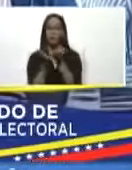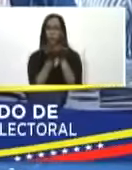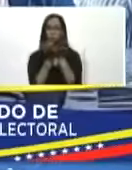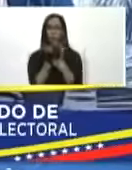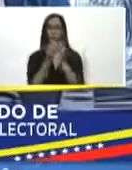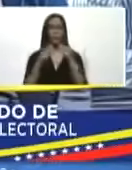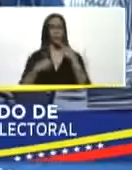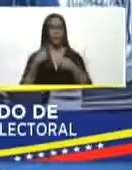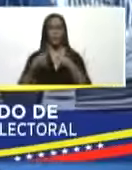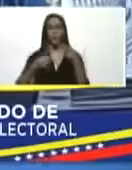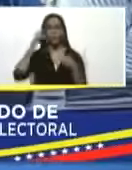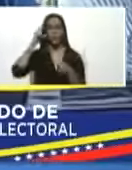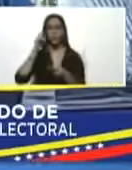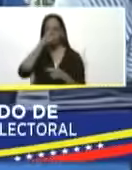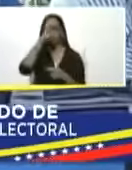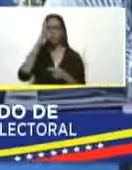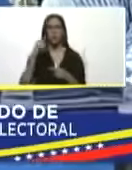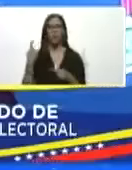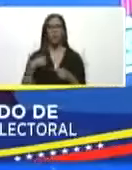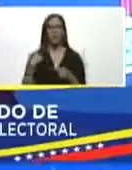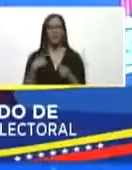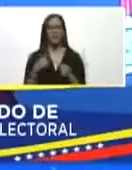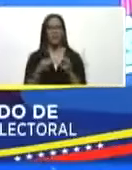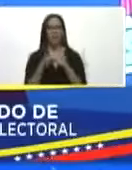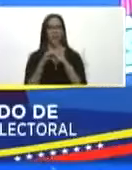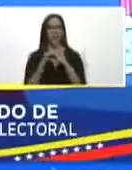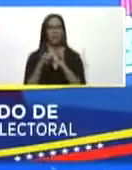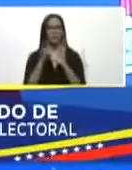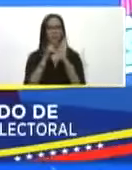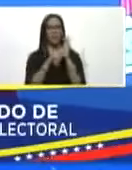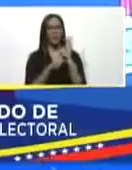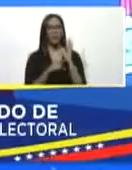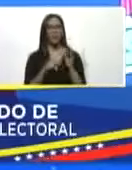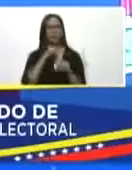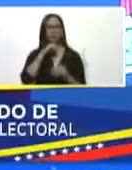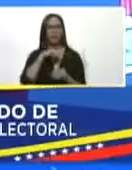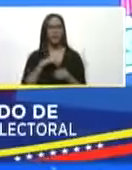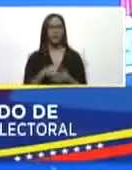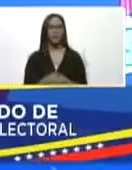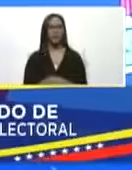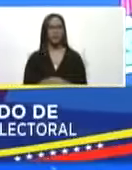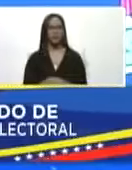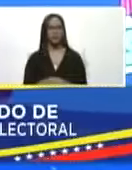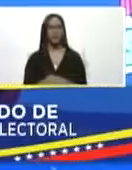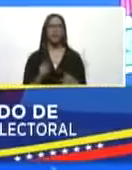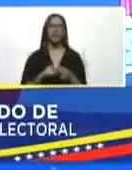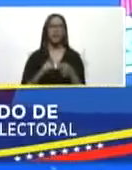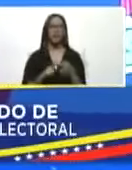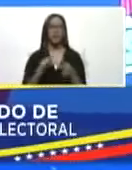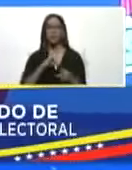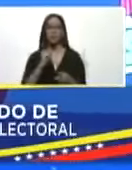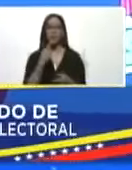Diosdado. Para tener coherencia programática, histórica. Y entonces no lo